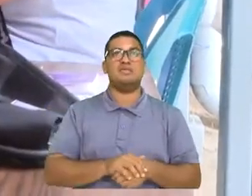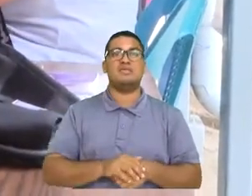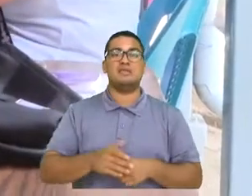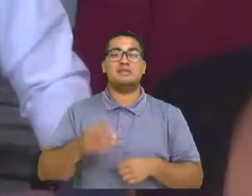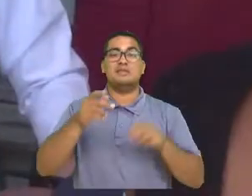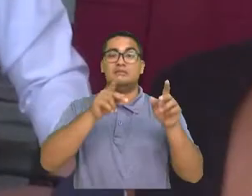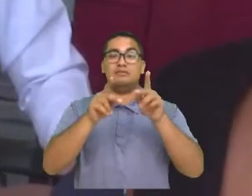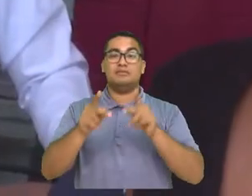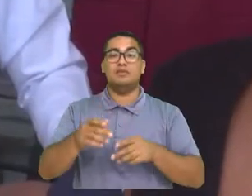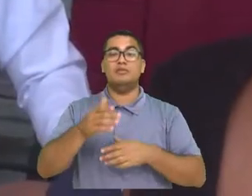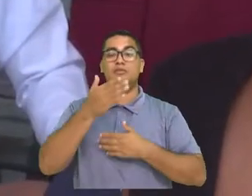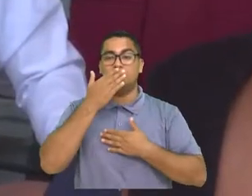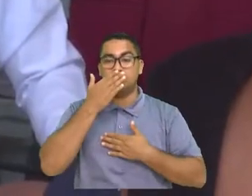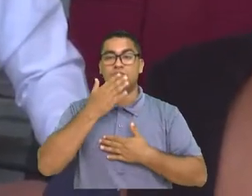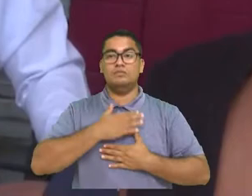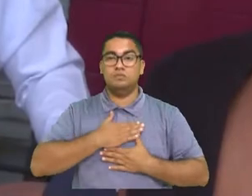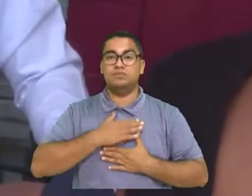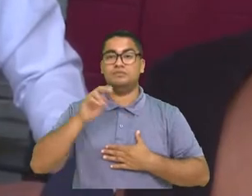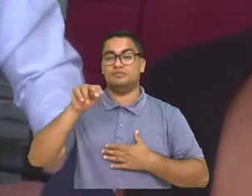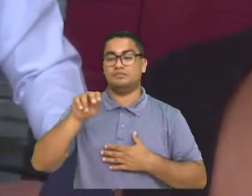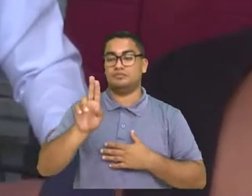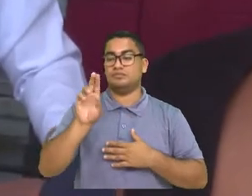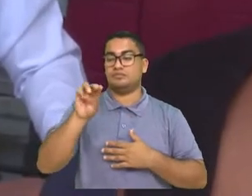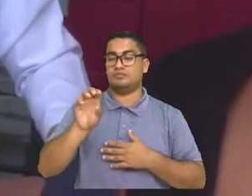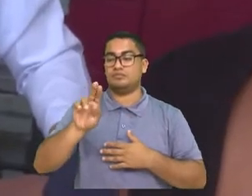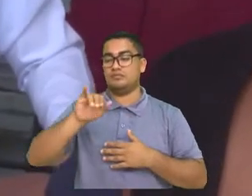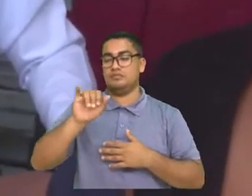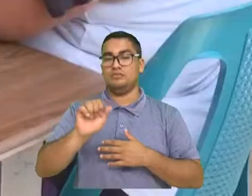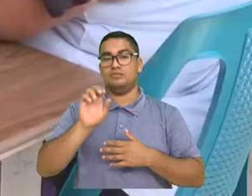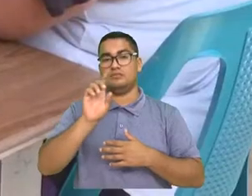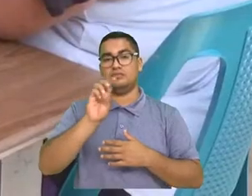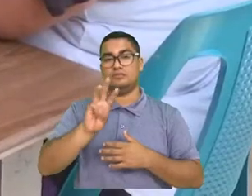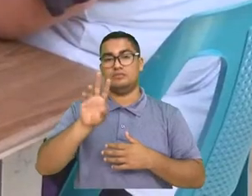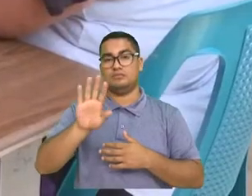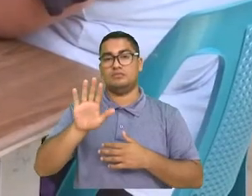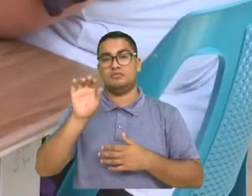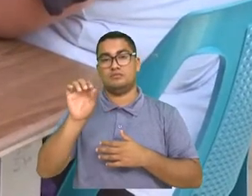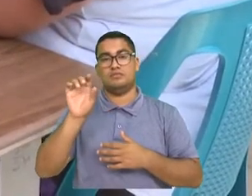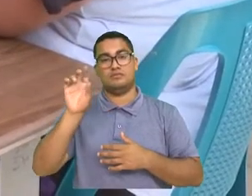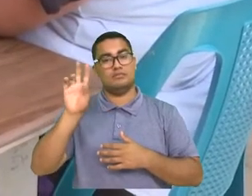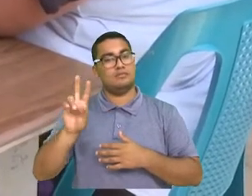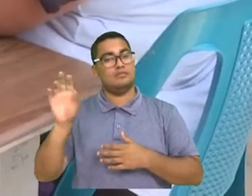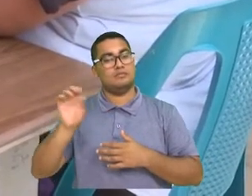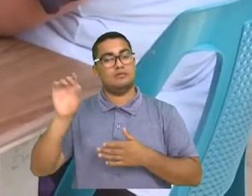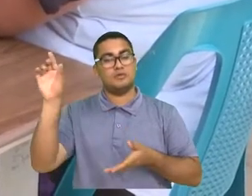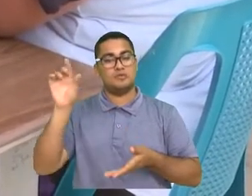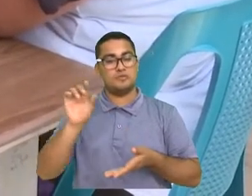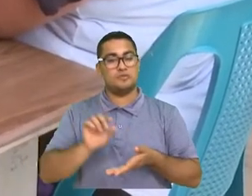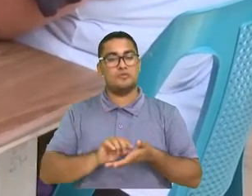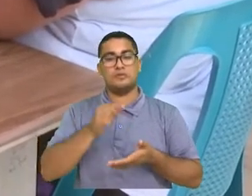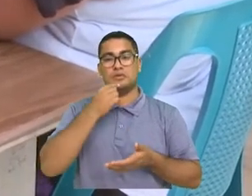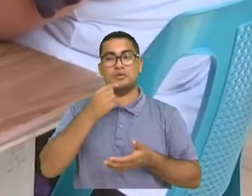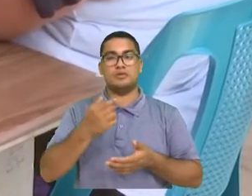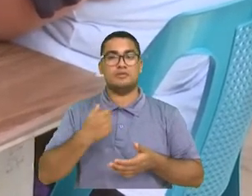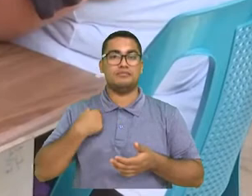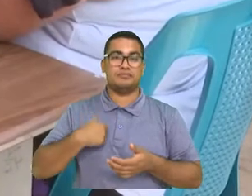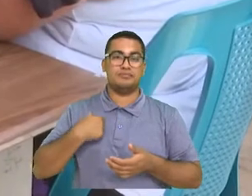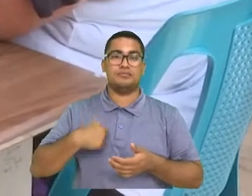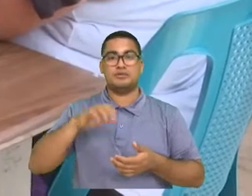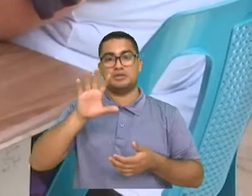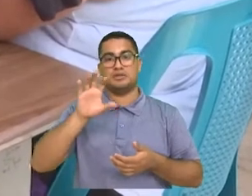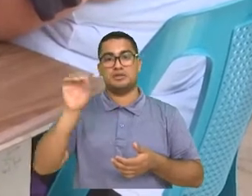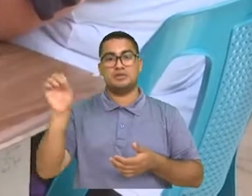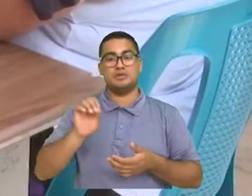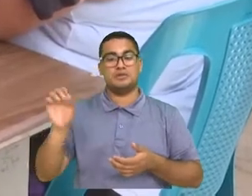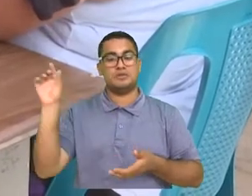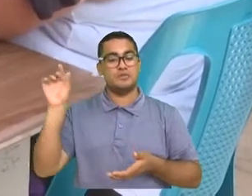ha disminuido en un 35.2%. También la mortalidad por enfermedades diarreicas agudas reporta en una baja del